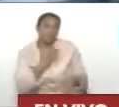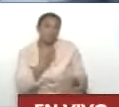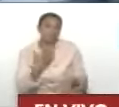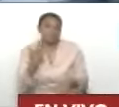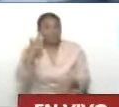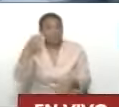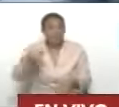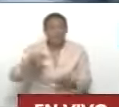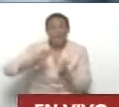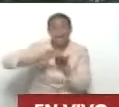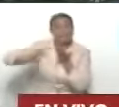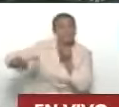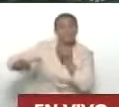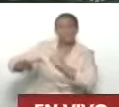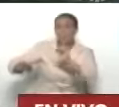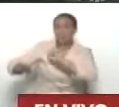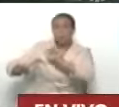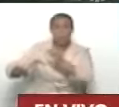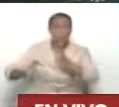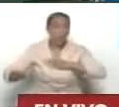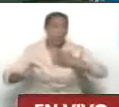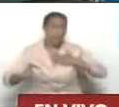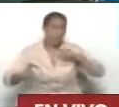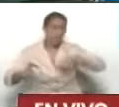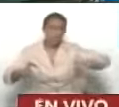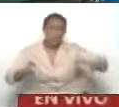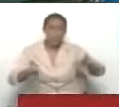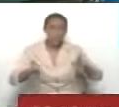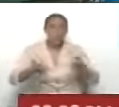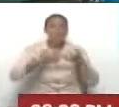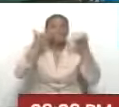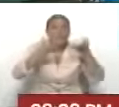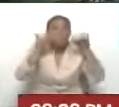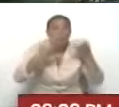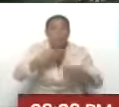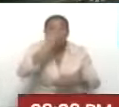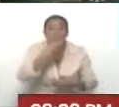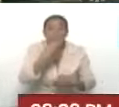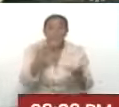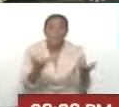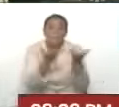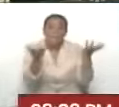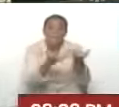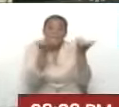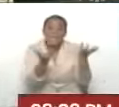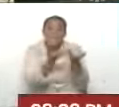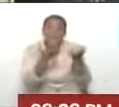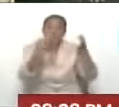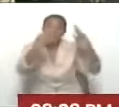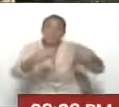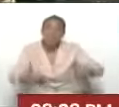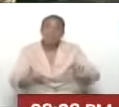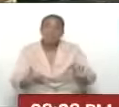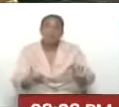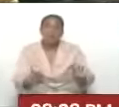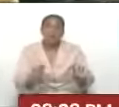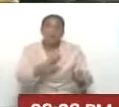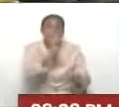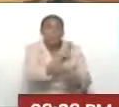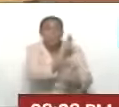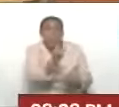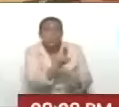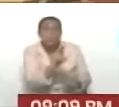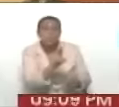sustituido por productos, extractos de frutas y vegetales que son, bueno, son naturales y se usan para